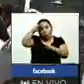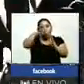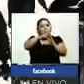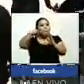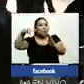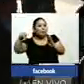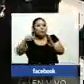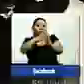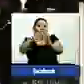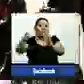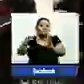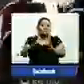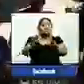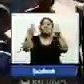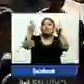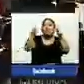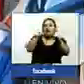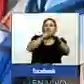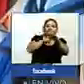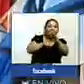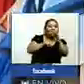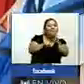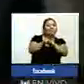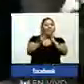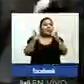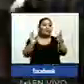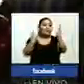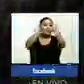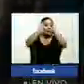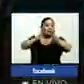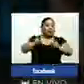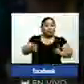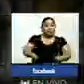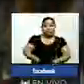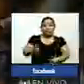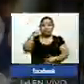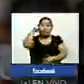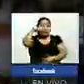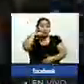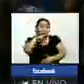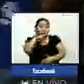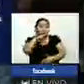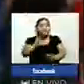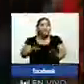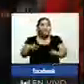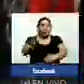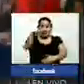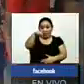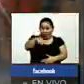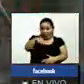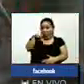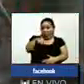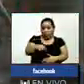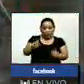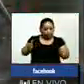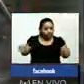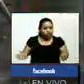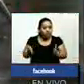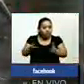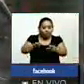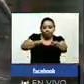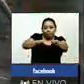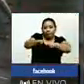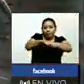modelo. El tema de migración es uno de los retos que enfrenta el nuevo gobierno del presidente Nayib Bukele. Actualmente impulsa el Plan